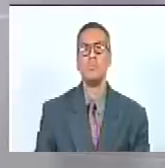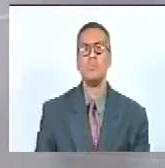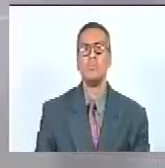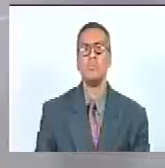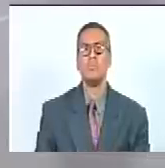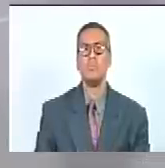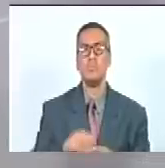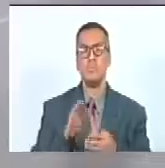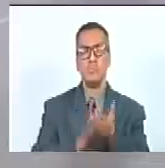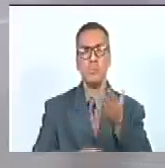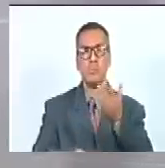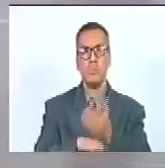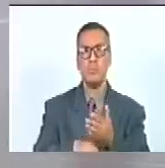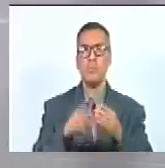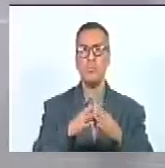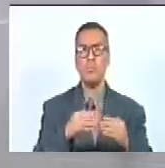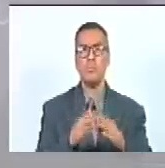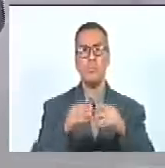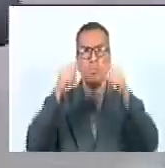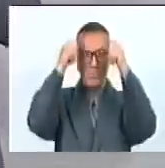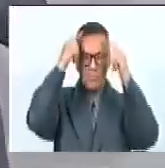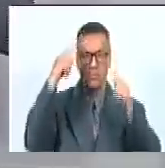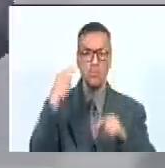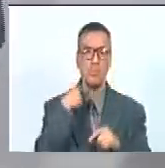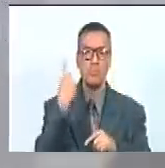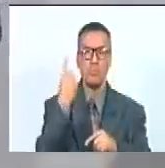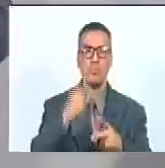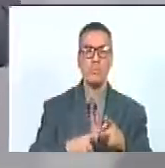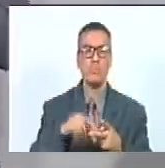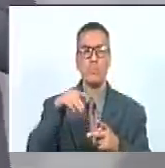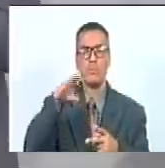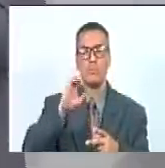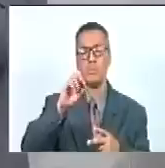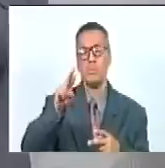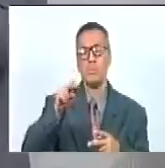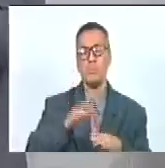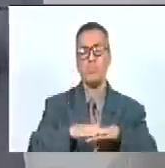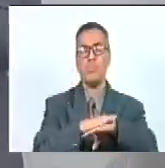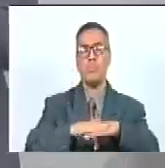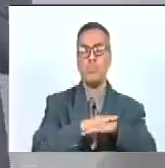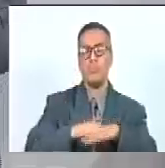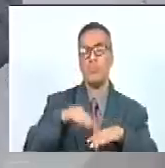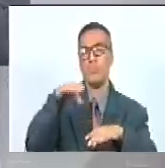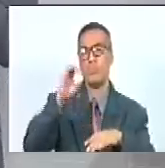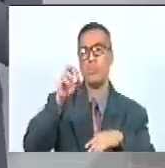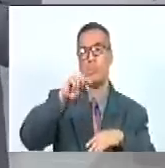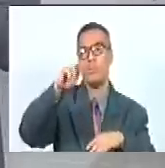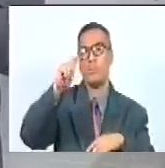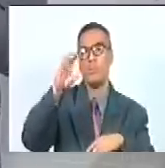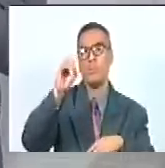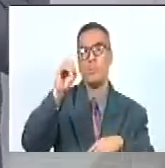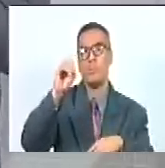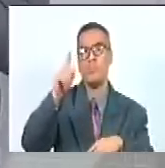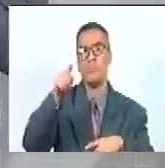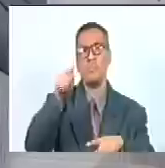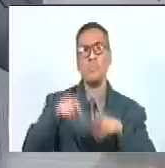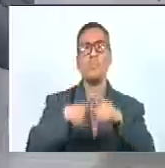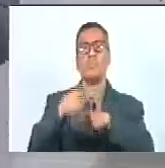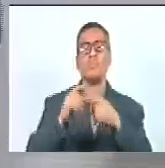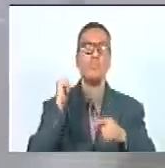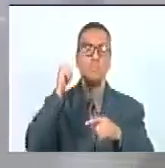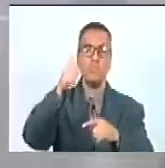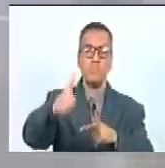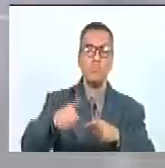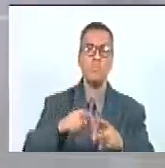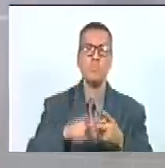para despedir al comandante heroico Ernesto Che Guevara, cuando nos pregunten las próximas